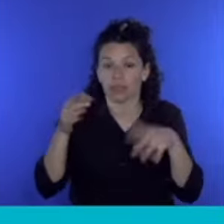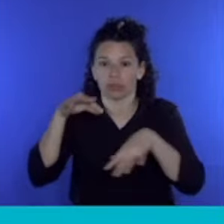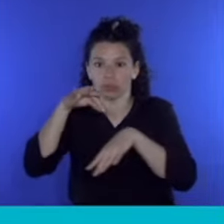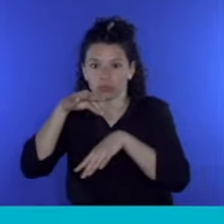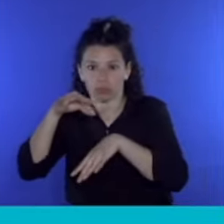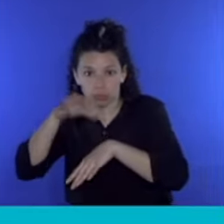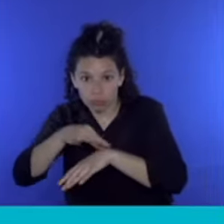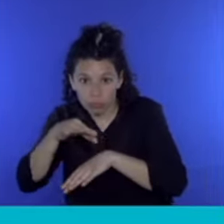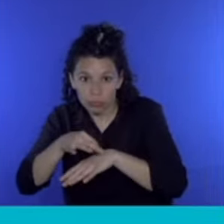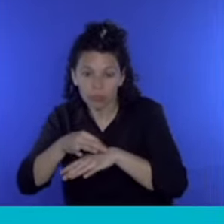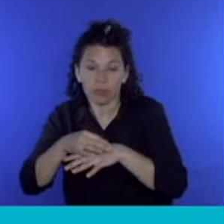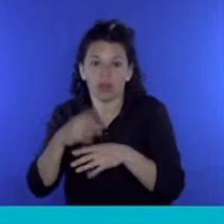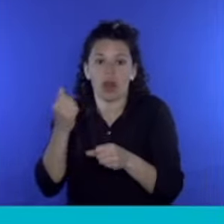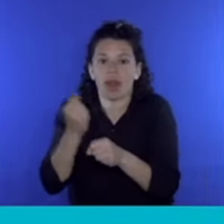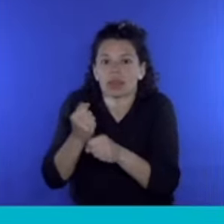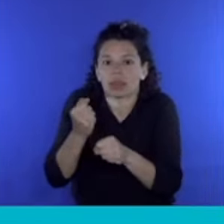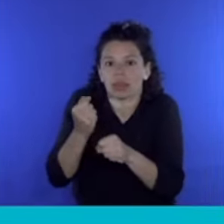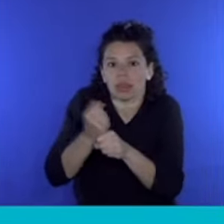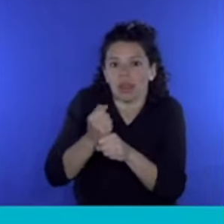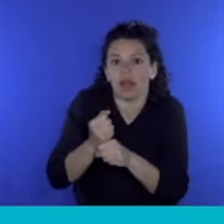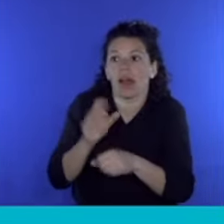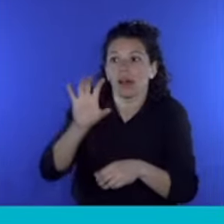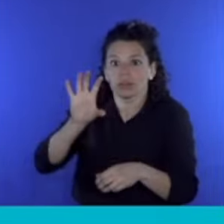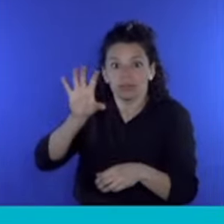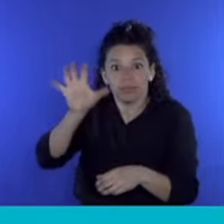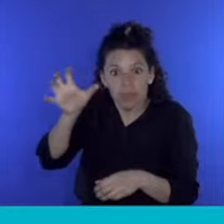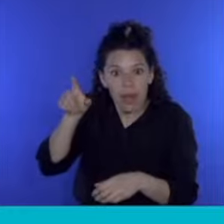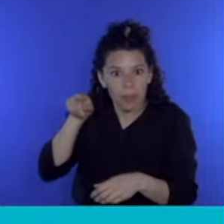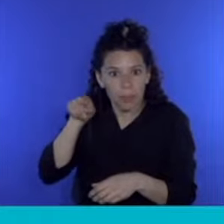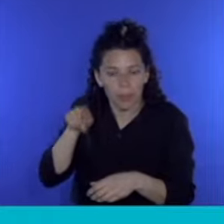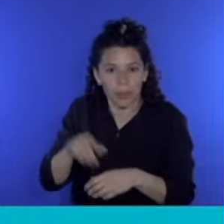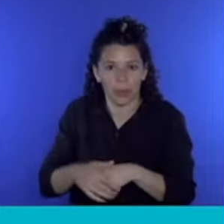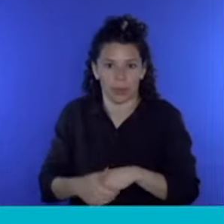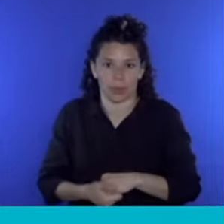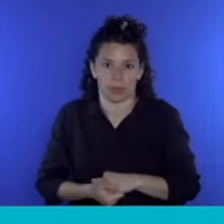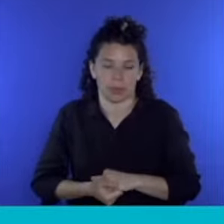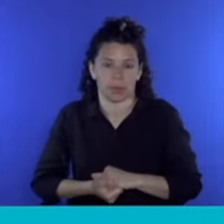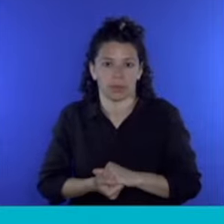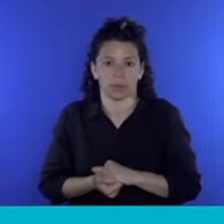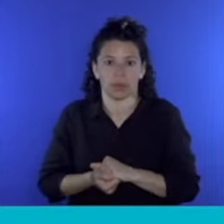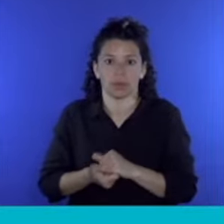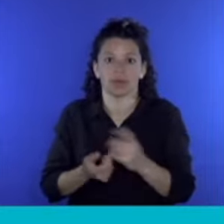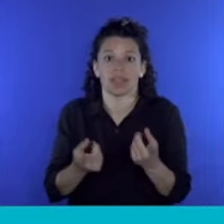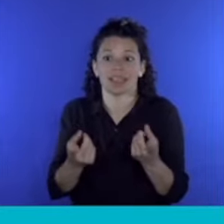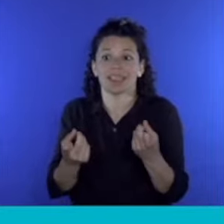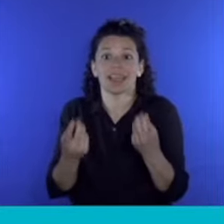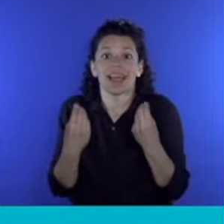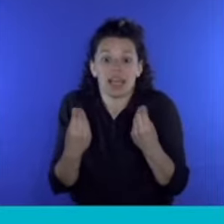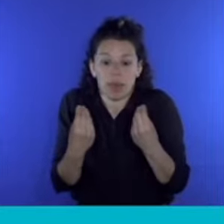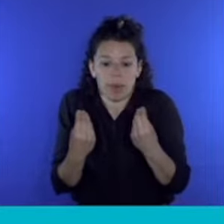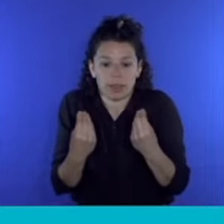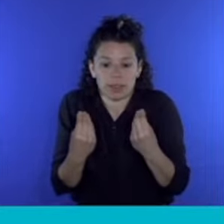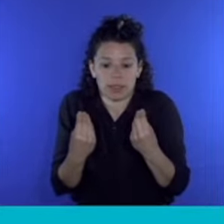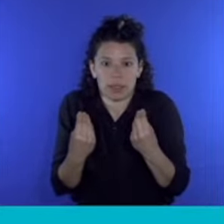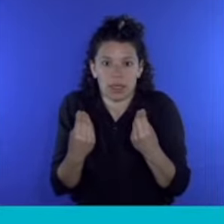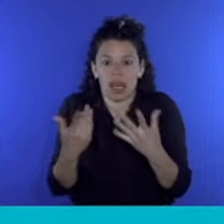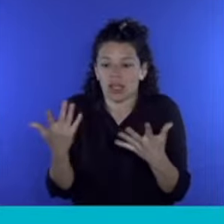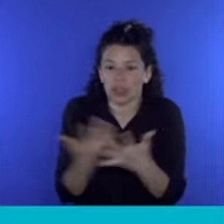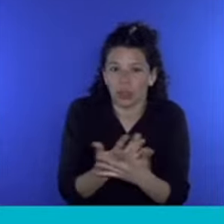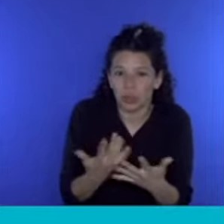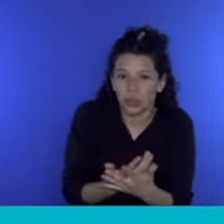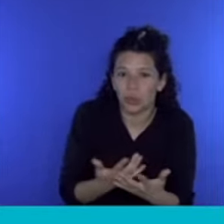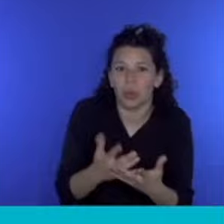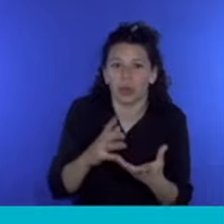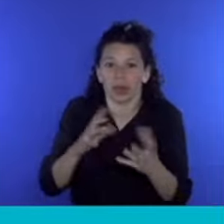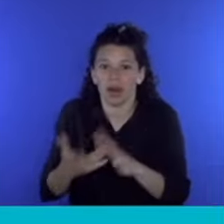del Estado de la provincia, a que vengan y nos planteen las necesidades que tienen, a los que sufren la carencia habitacional, a los que están en los